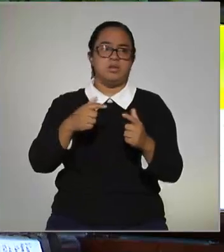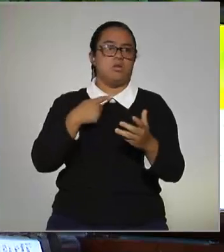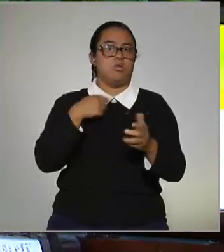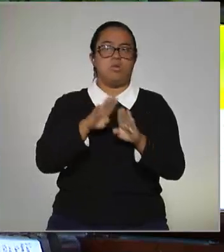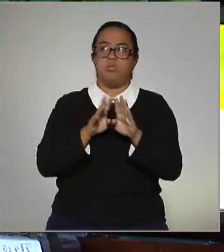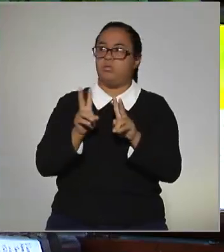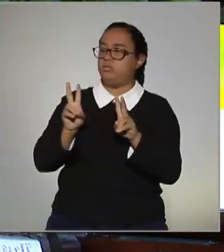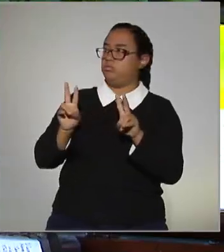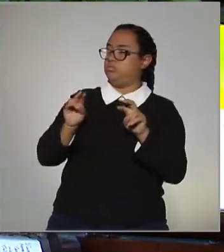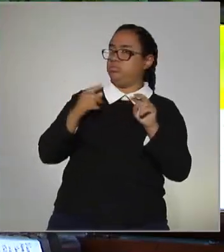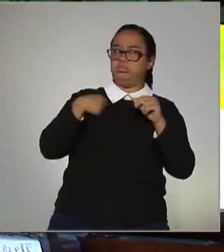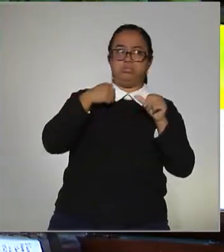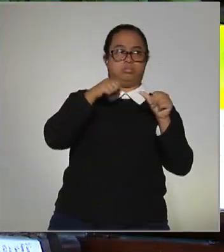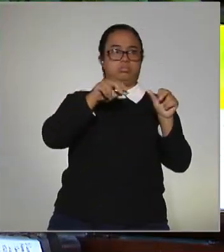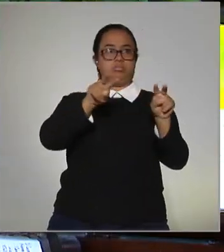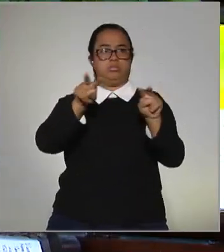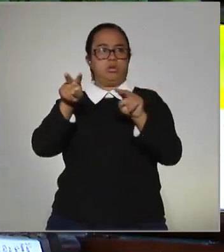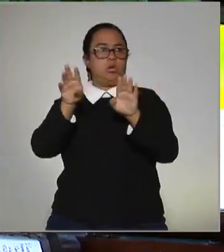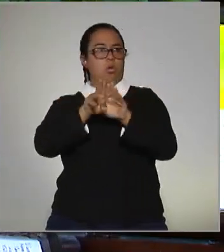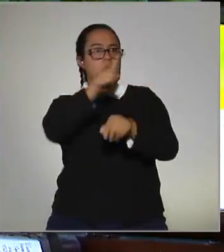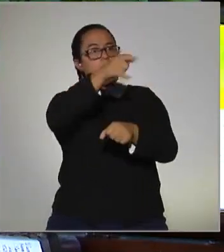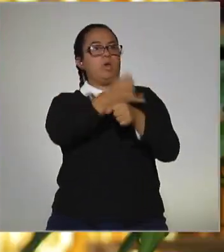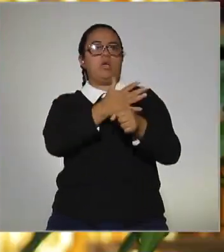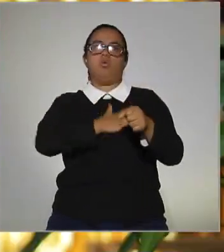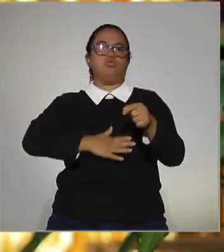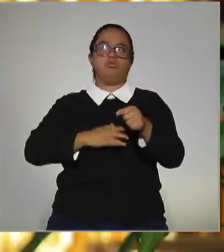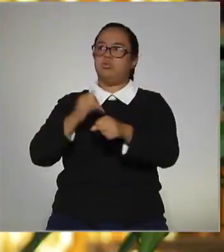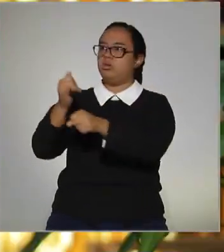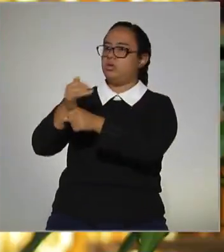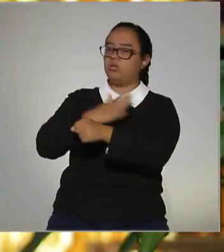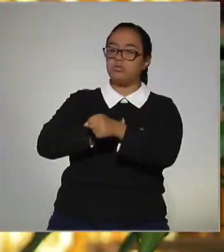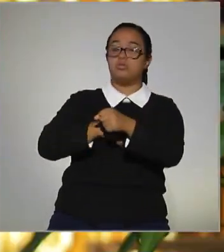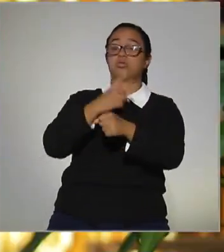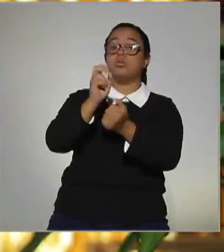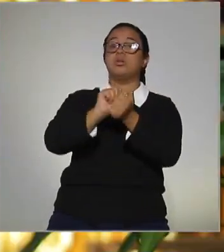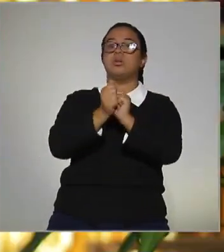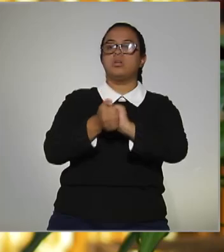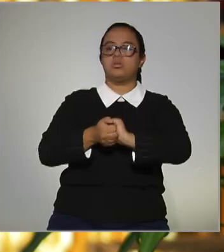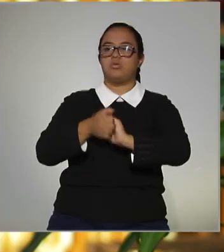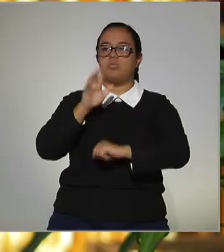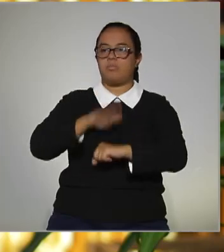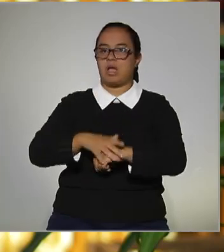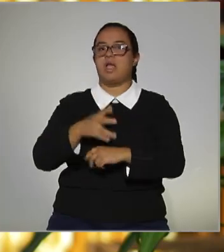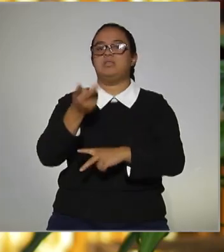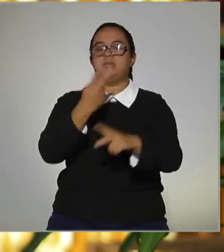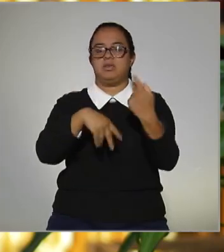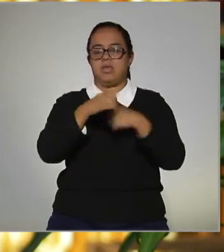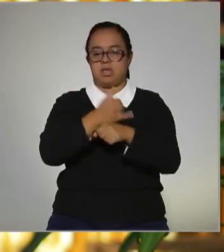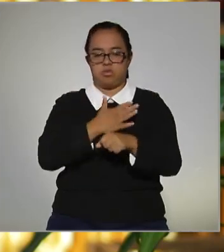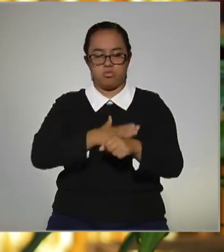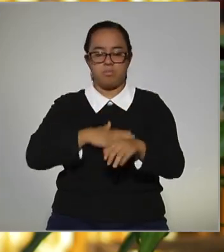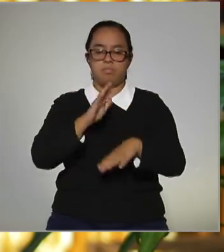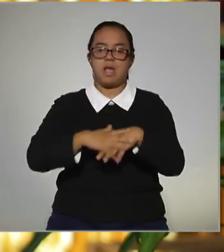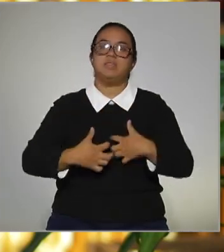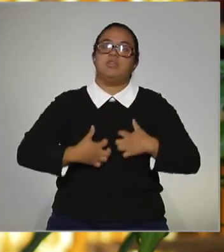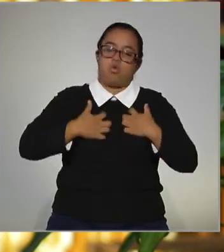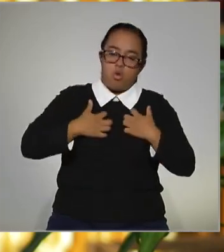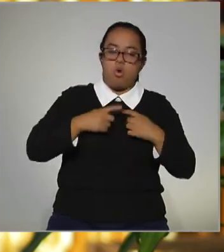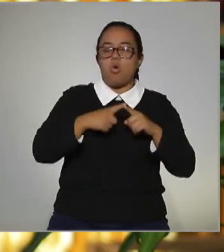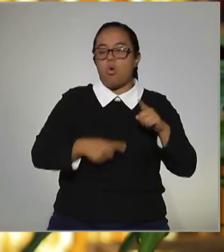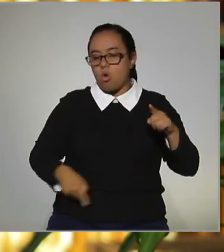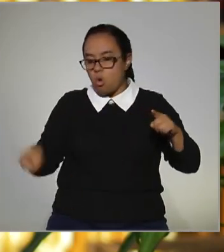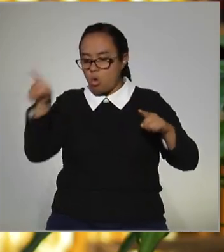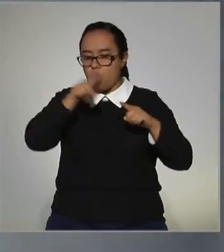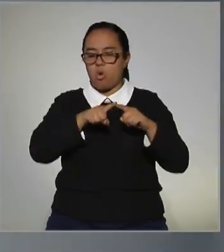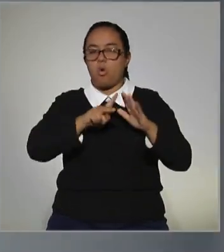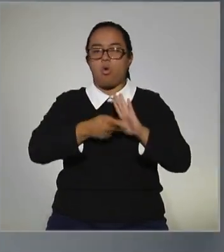o hipervigilantes a más situaciones de injusticia, entonces esto va a generar más injusticia o más sensación de enojo y y entonces esto es un